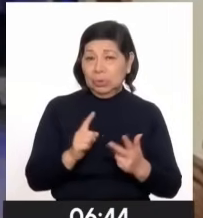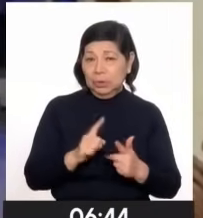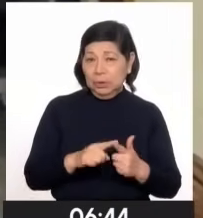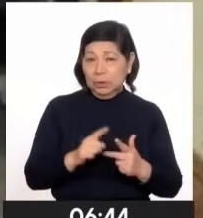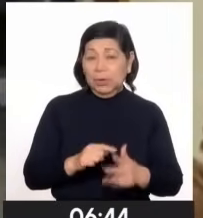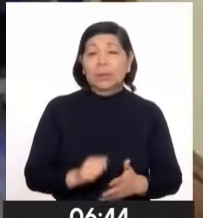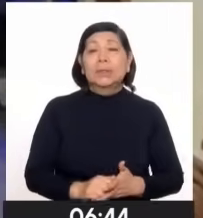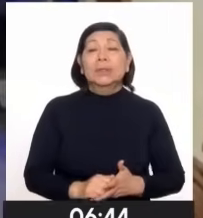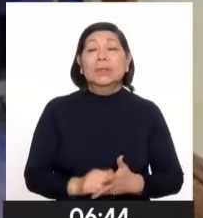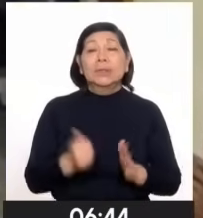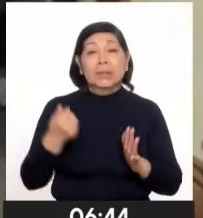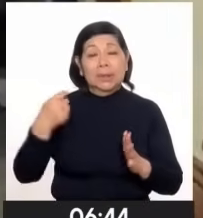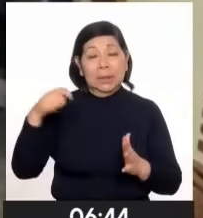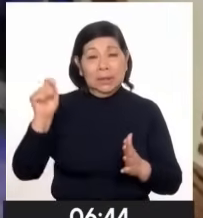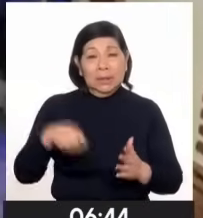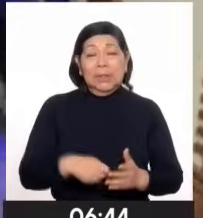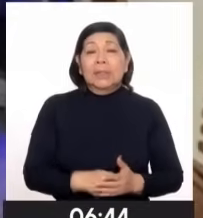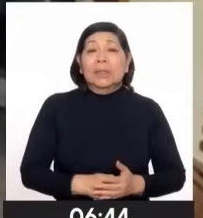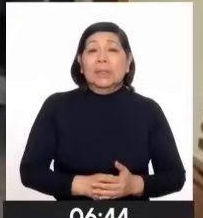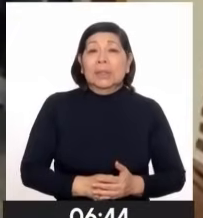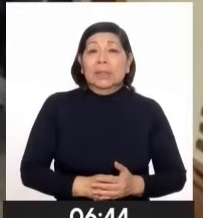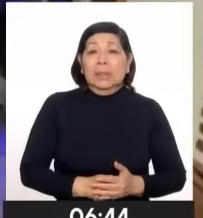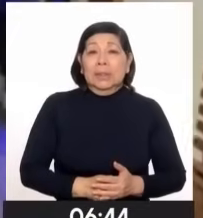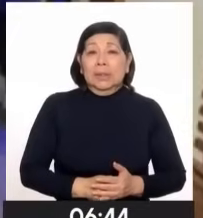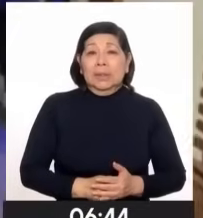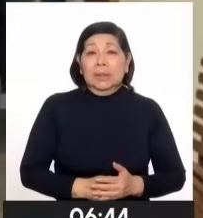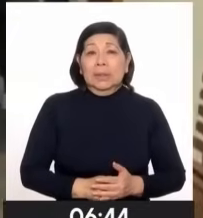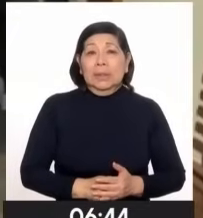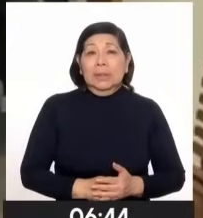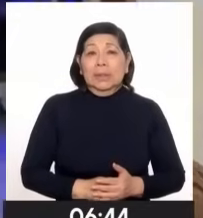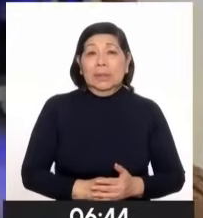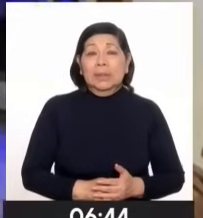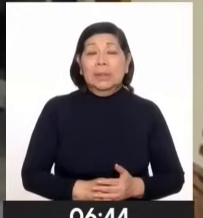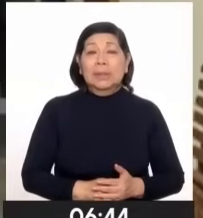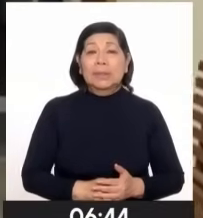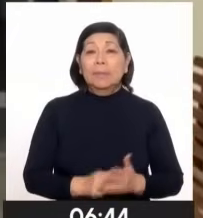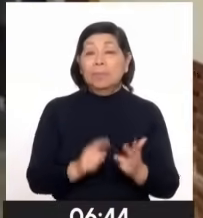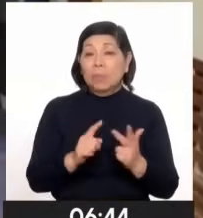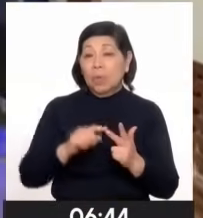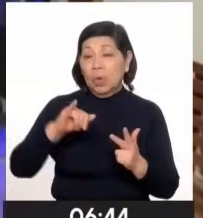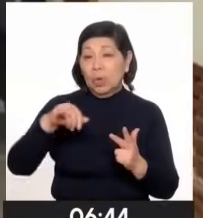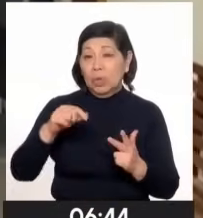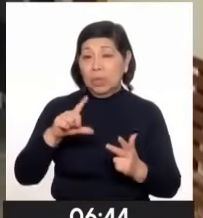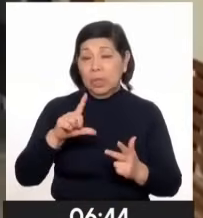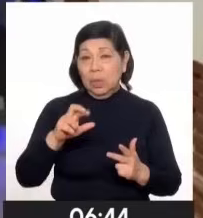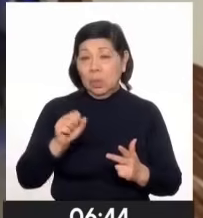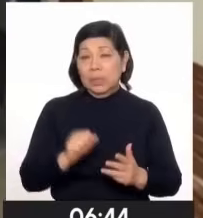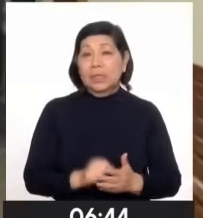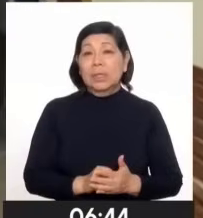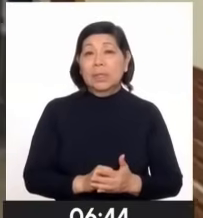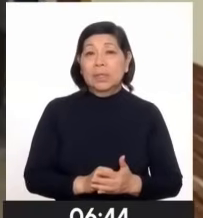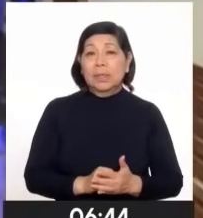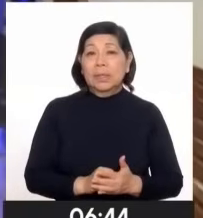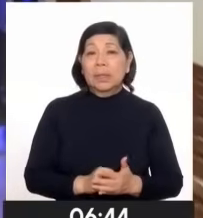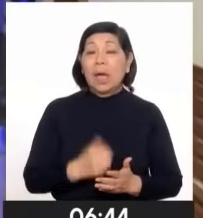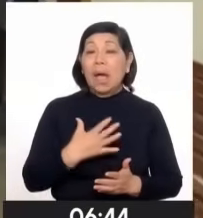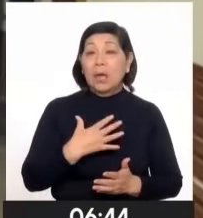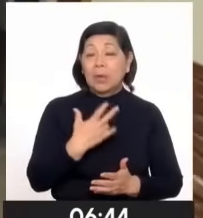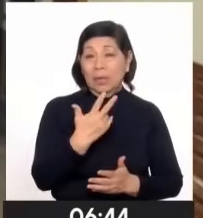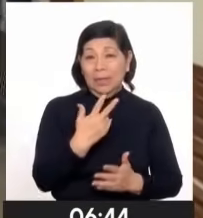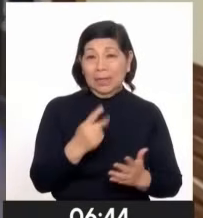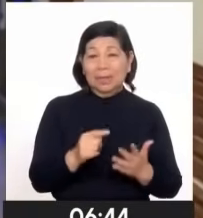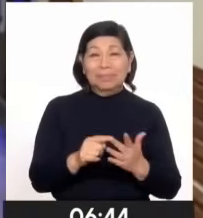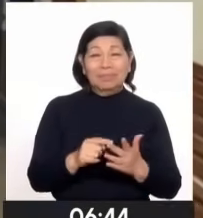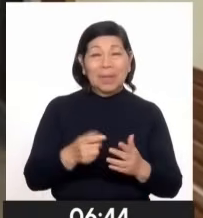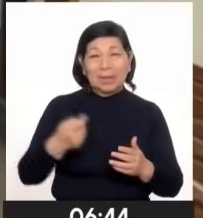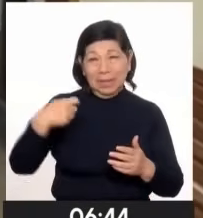grado 6% de extensión en cara yos José Luis yucra quicaña 37 que madura